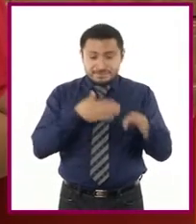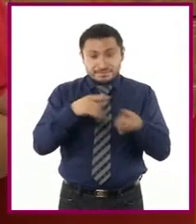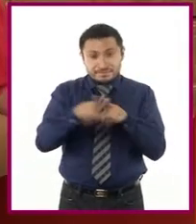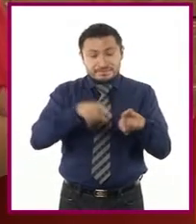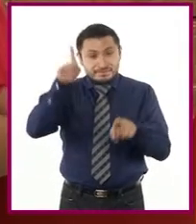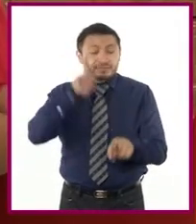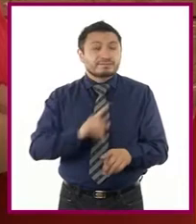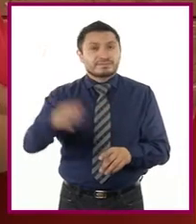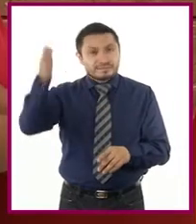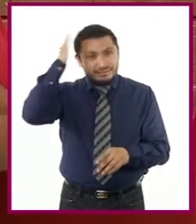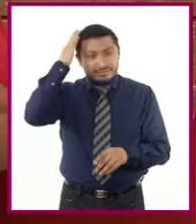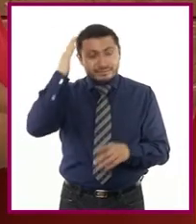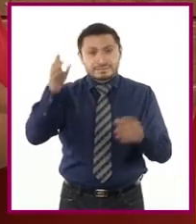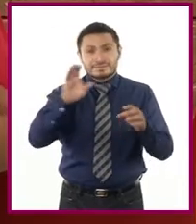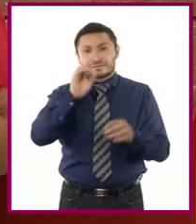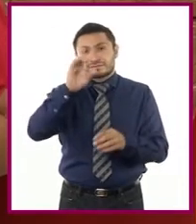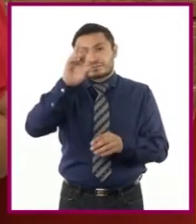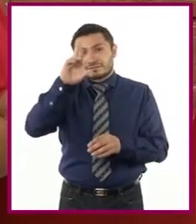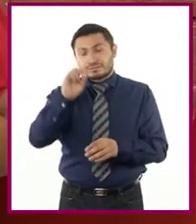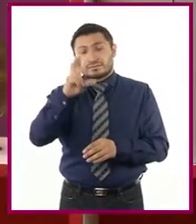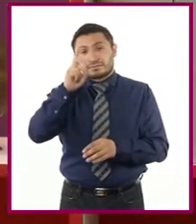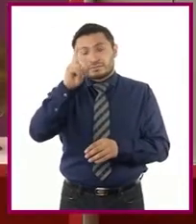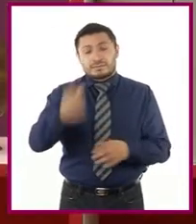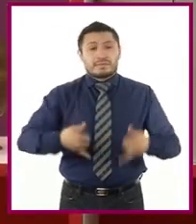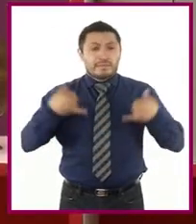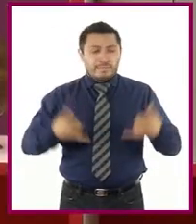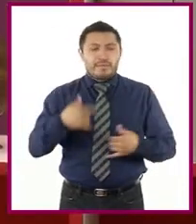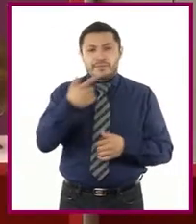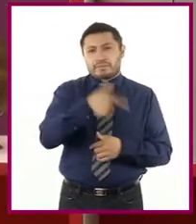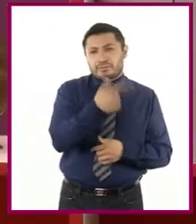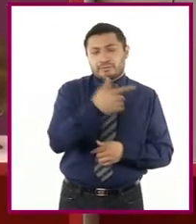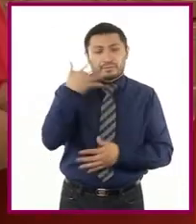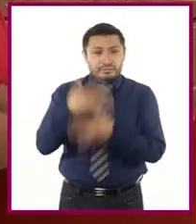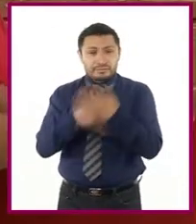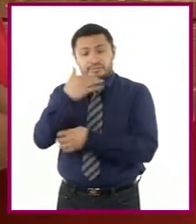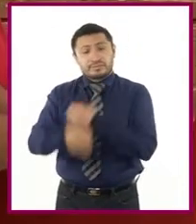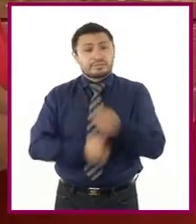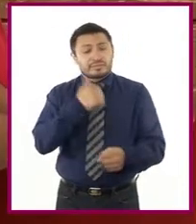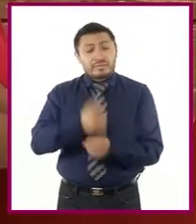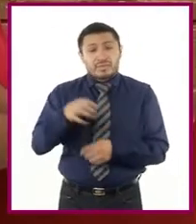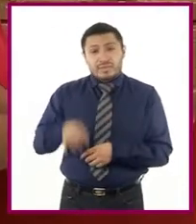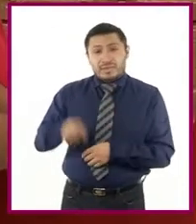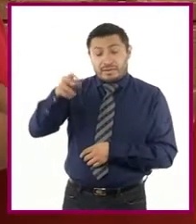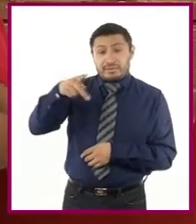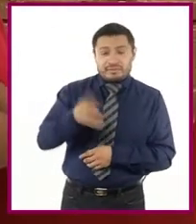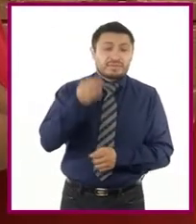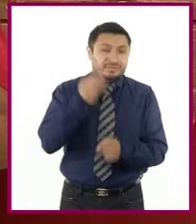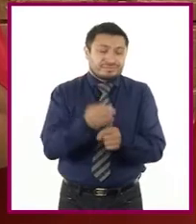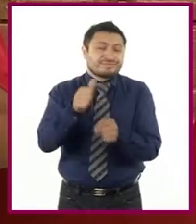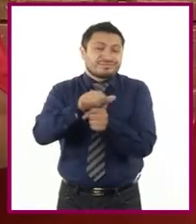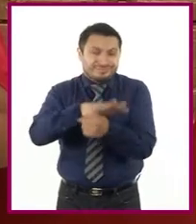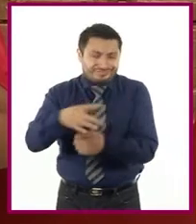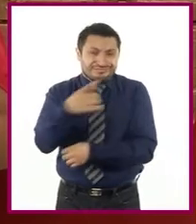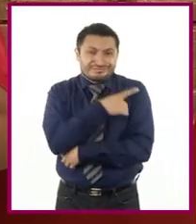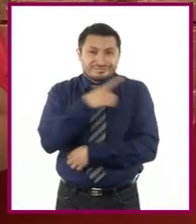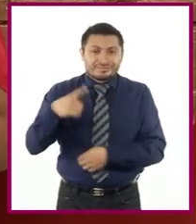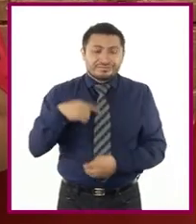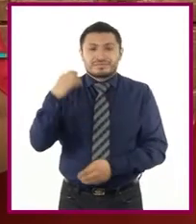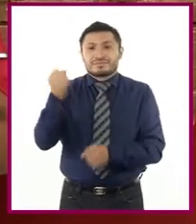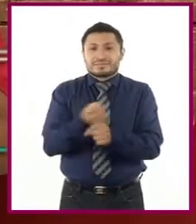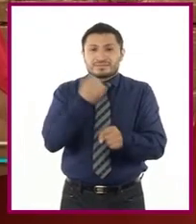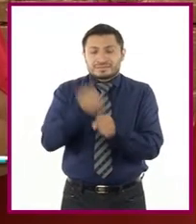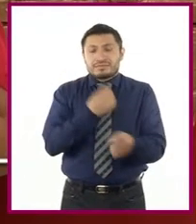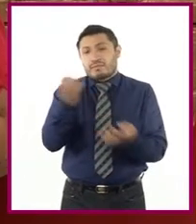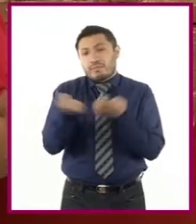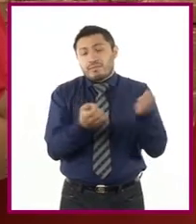un coro de 30 adolescentes, entre 12 y 15 años de edad, pero por la situación actual tuvieron que comenzar a ensayar y